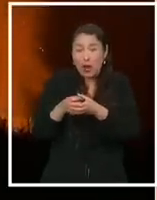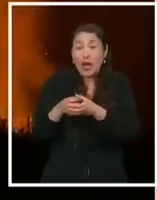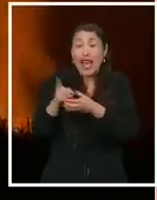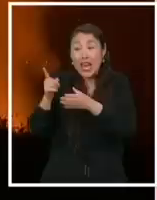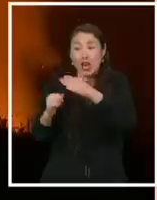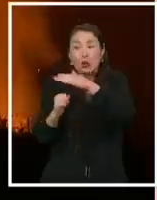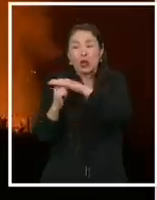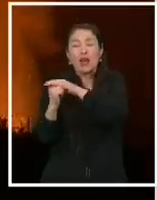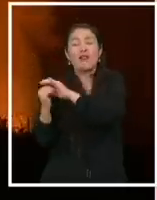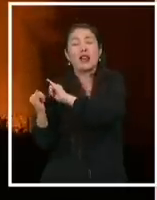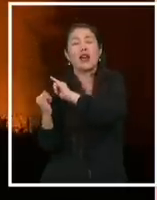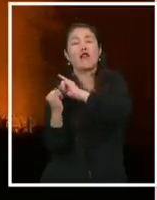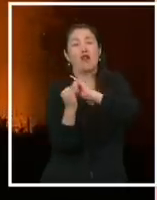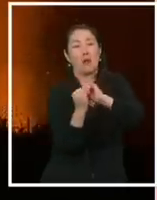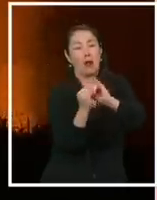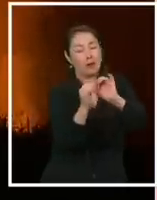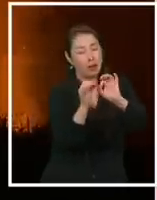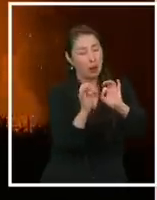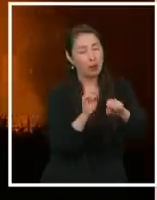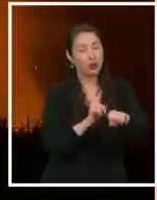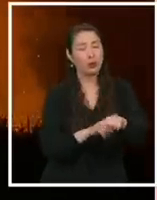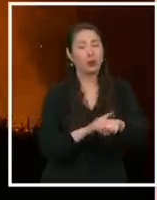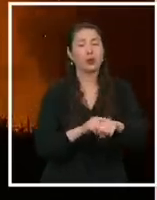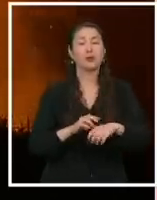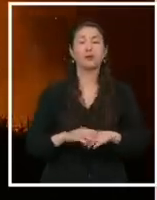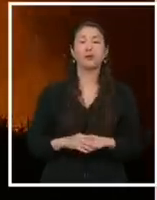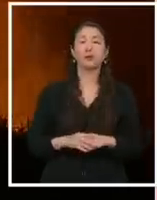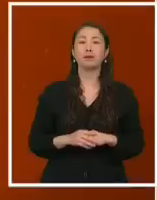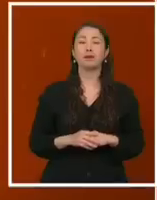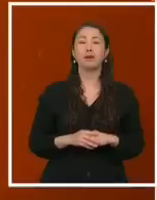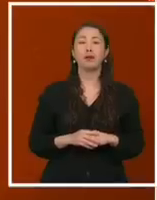autoridad. Una recomendación a las personas que están también mirando.